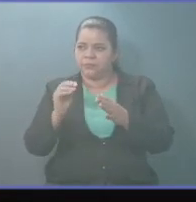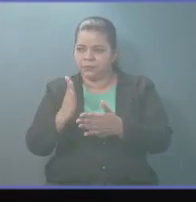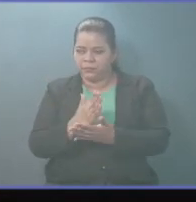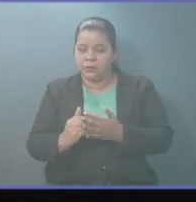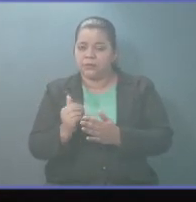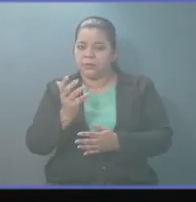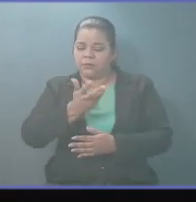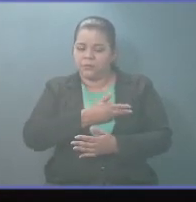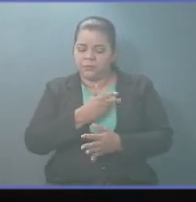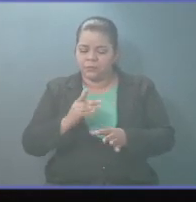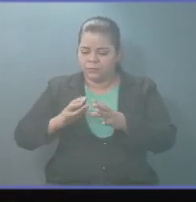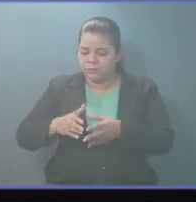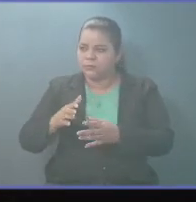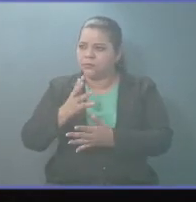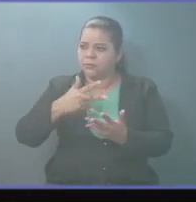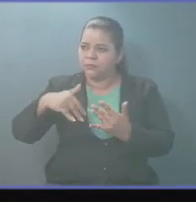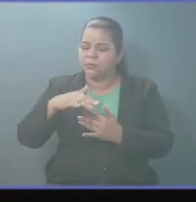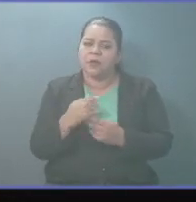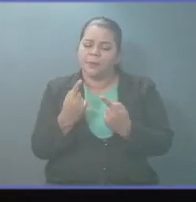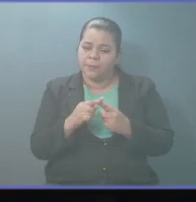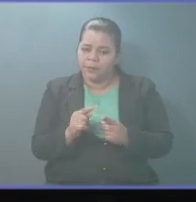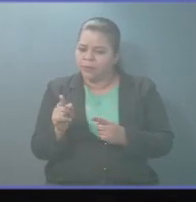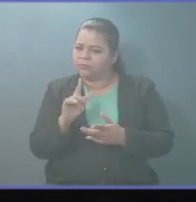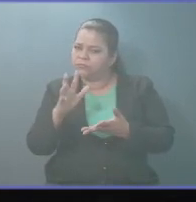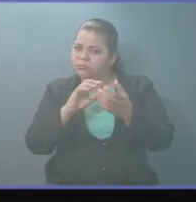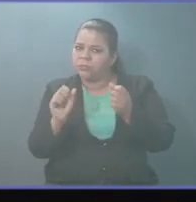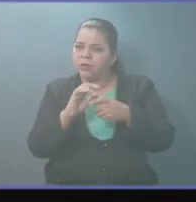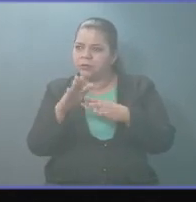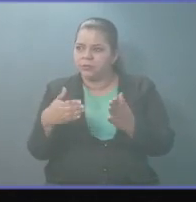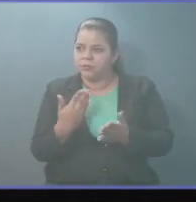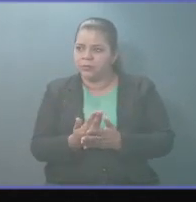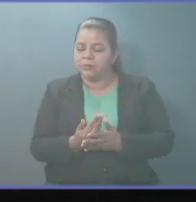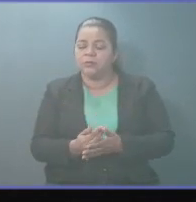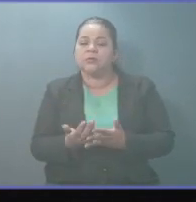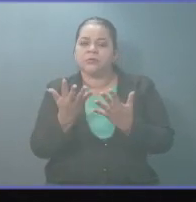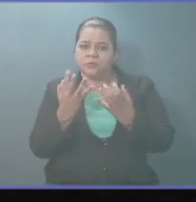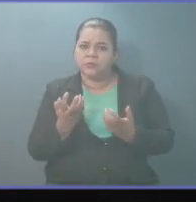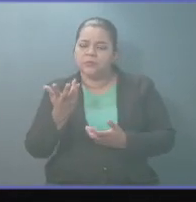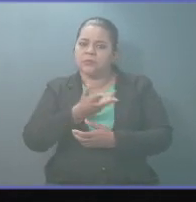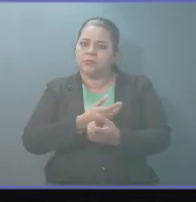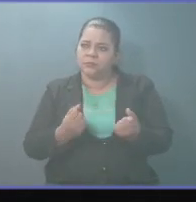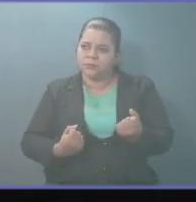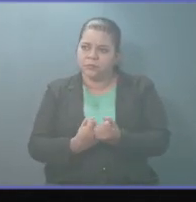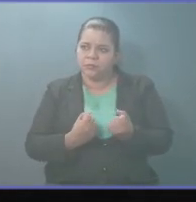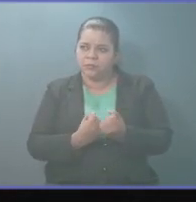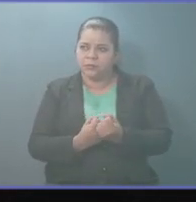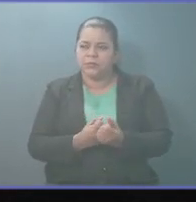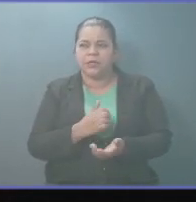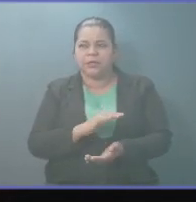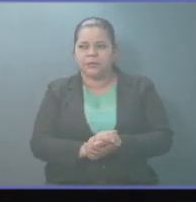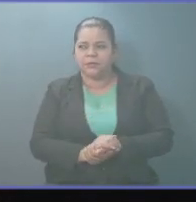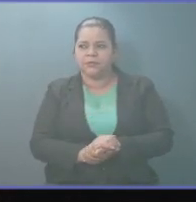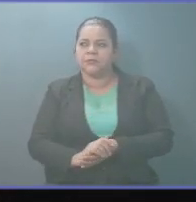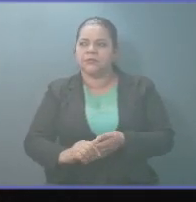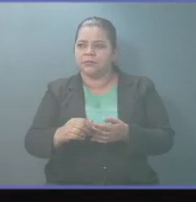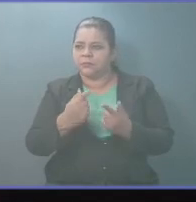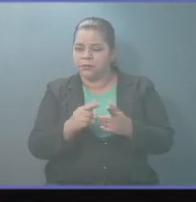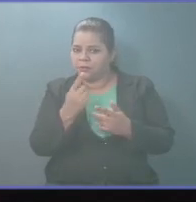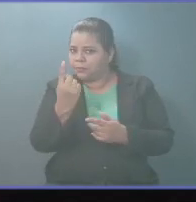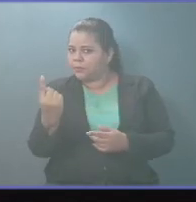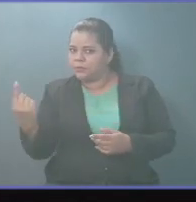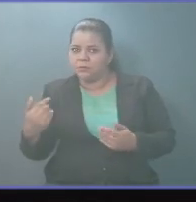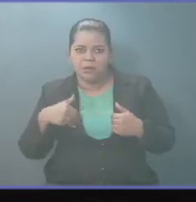someter a votación las dos propuestas para efectos de constancia y son dos. La que se